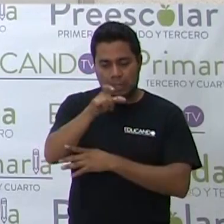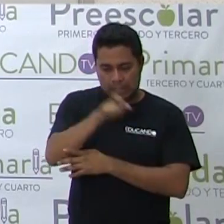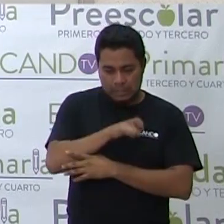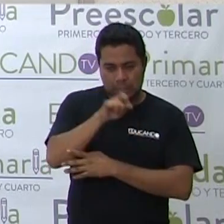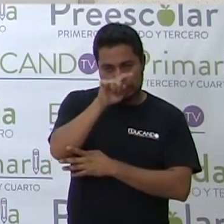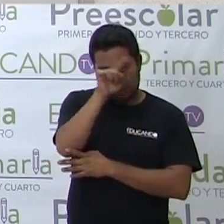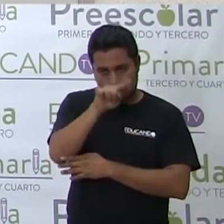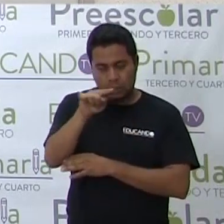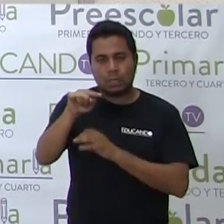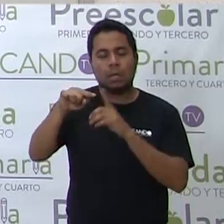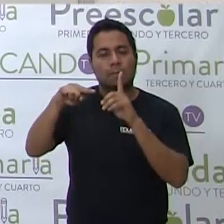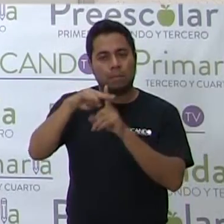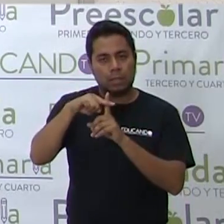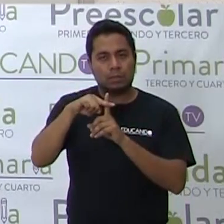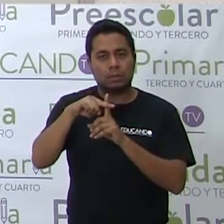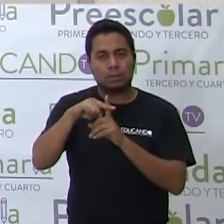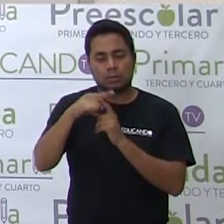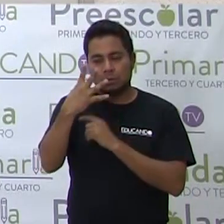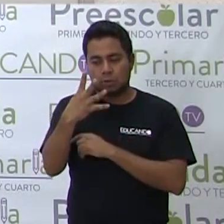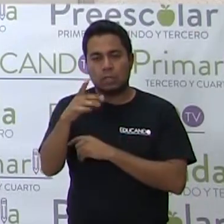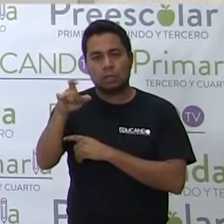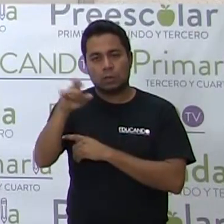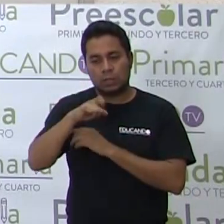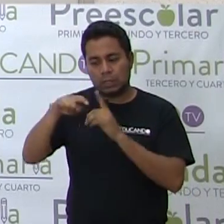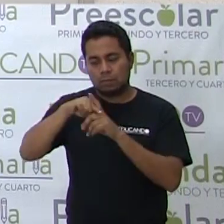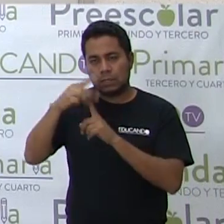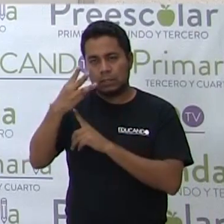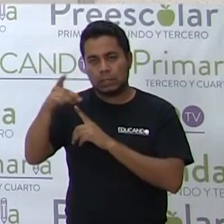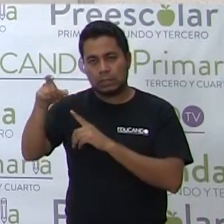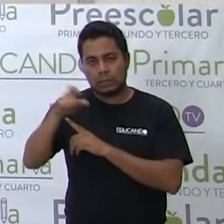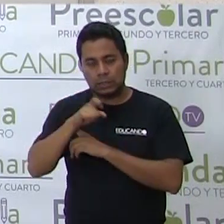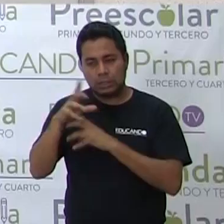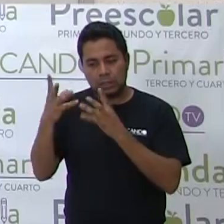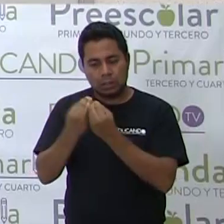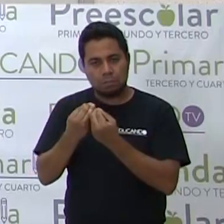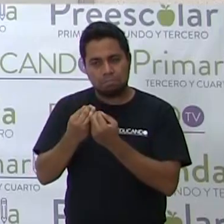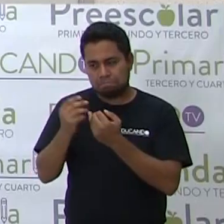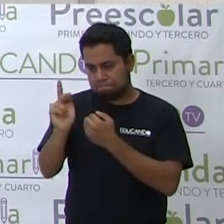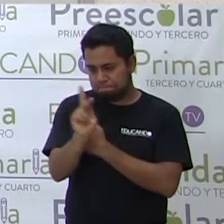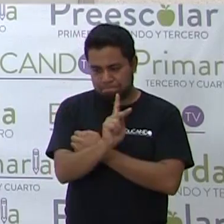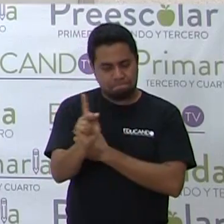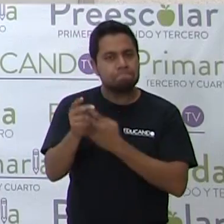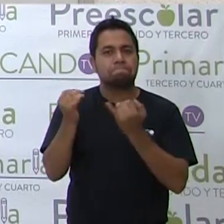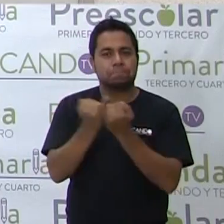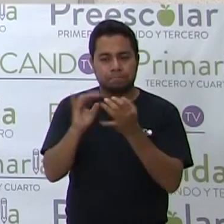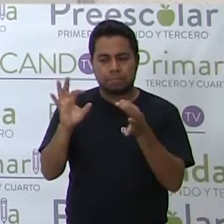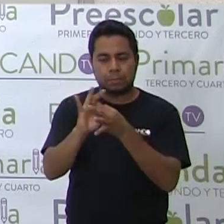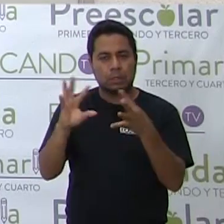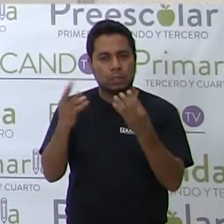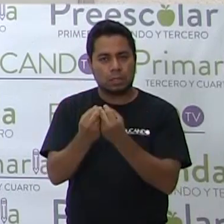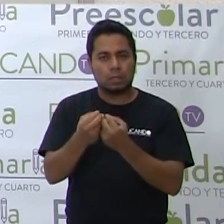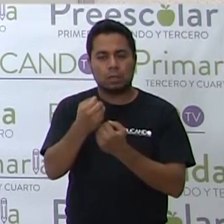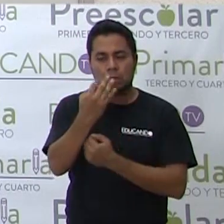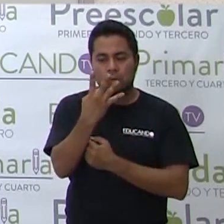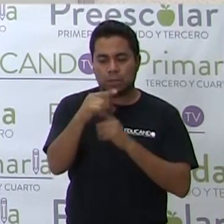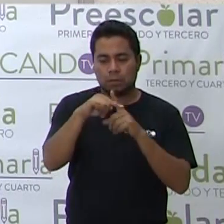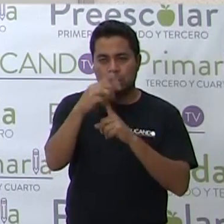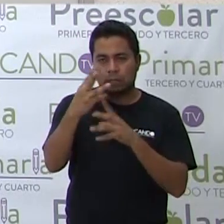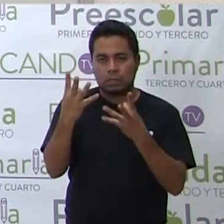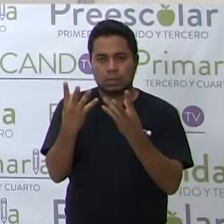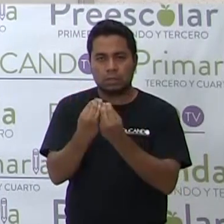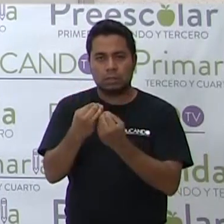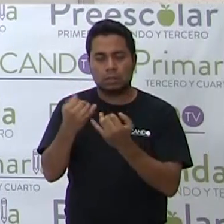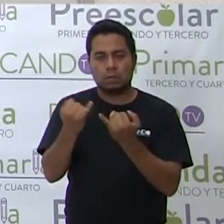cu + 4x + 3x son términos semejantes 4 + 3